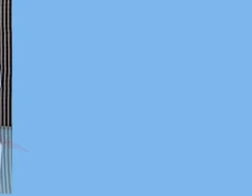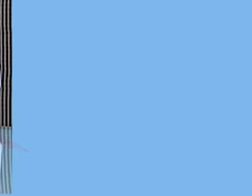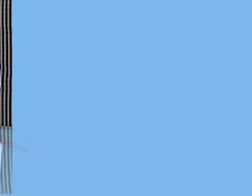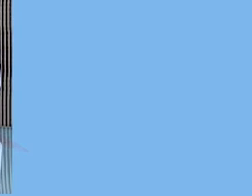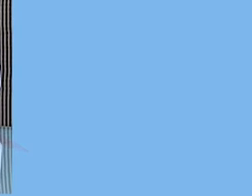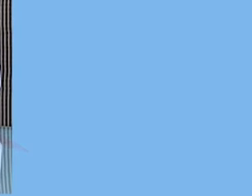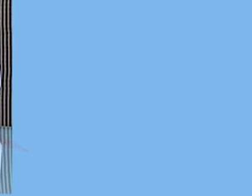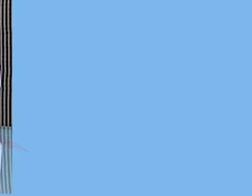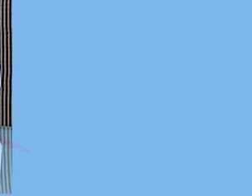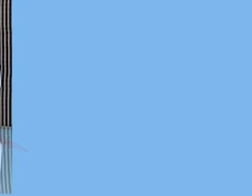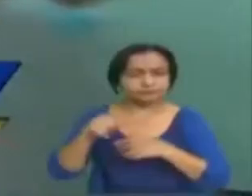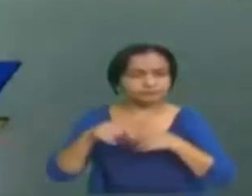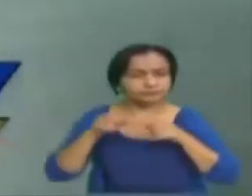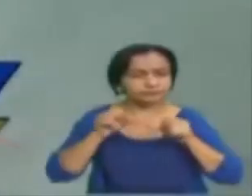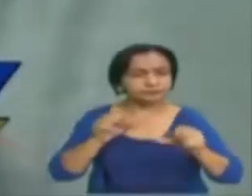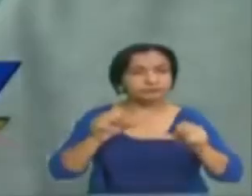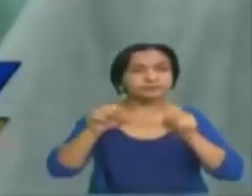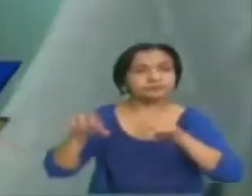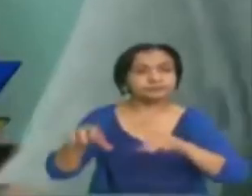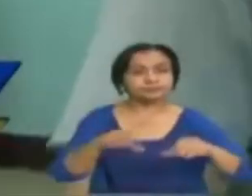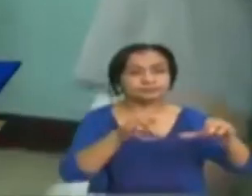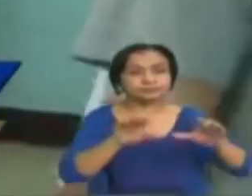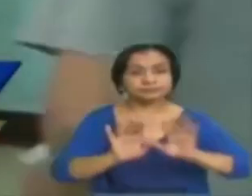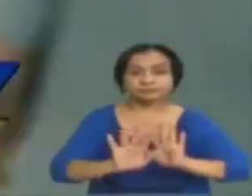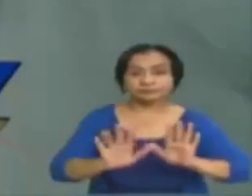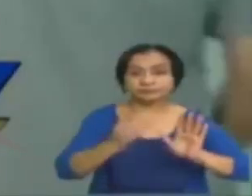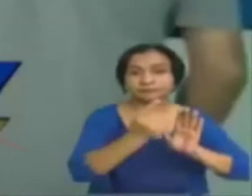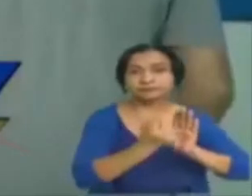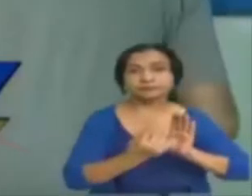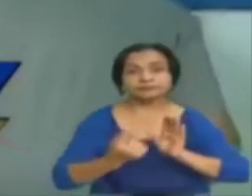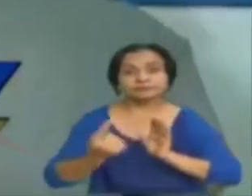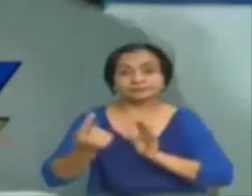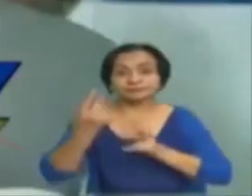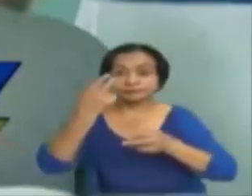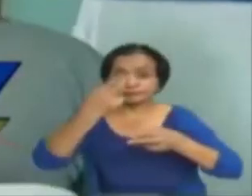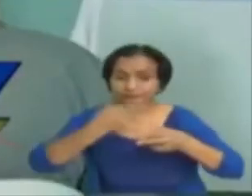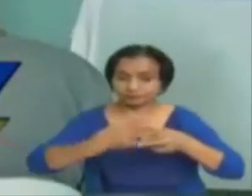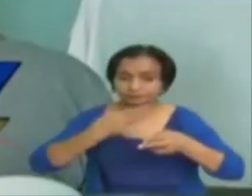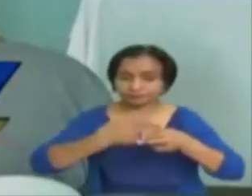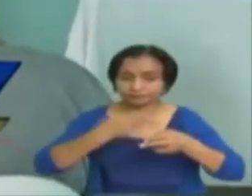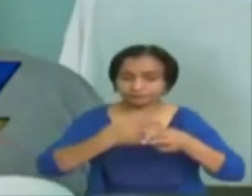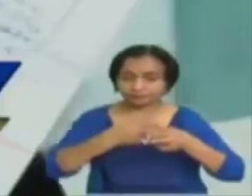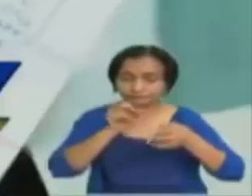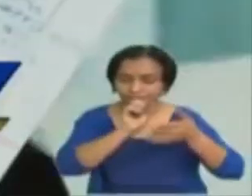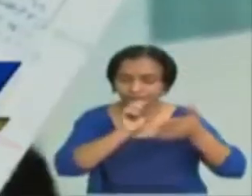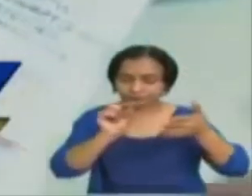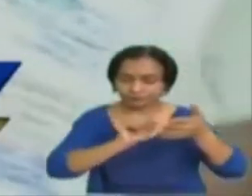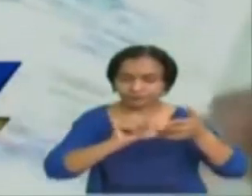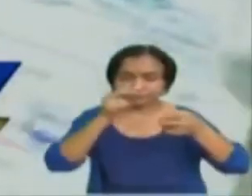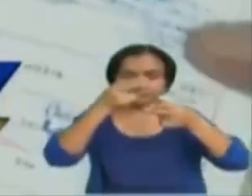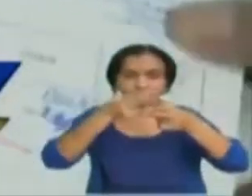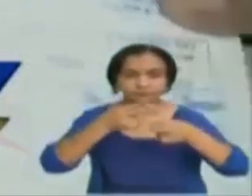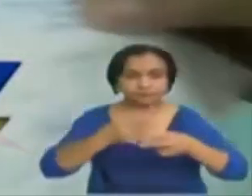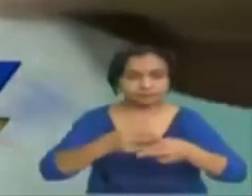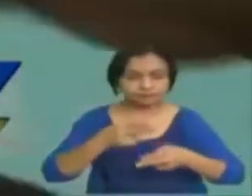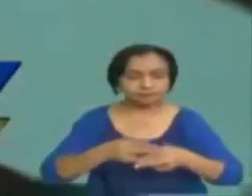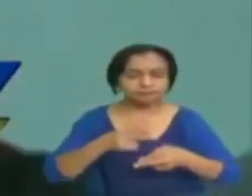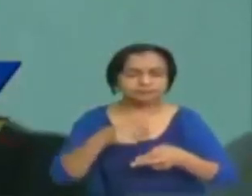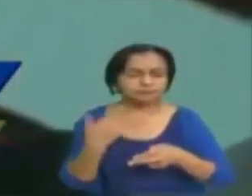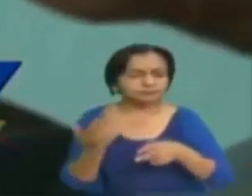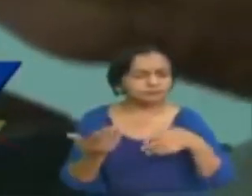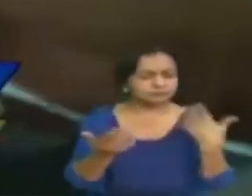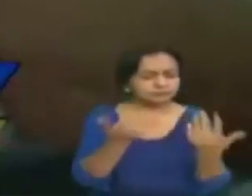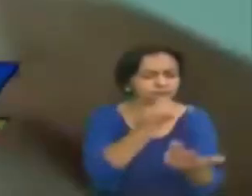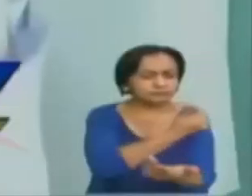en India y la otra en Oxford. Entonces, para nosotros esto es importante porque nos ha venido permitiendo cumplir, ¿no?, con